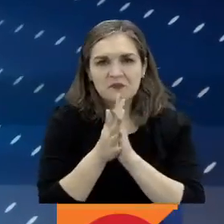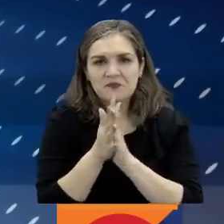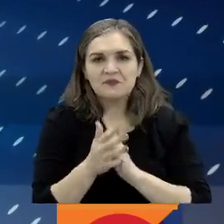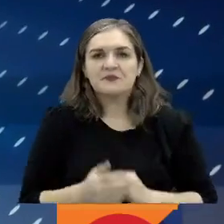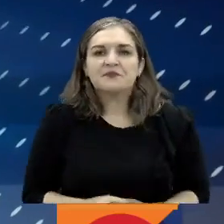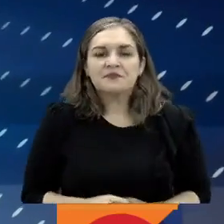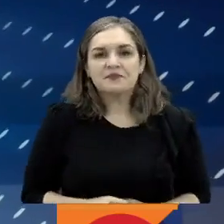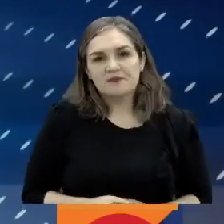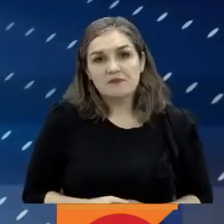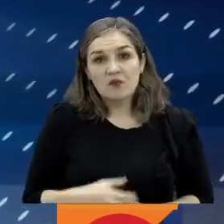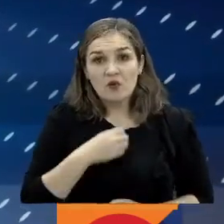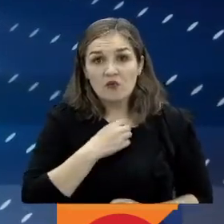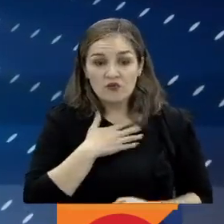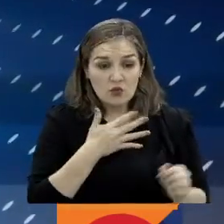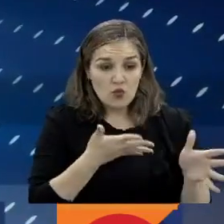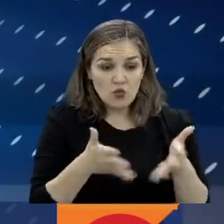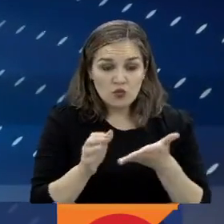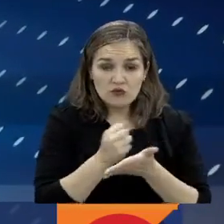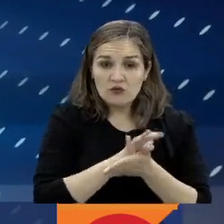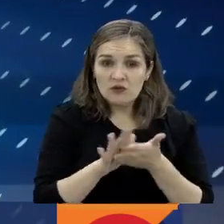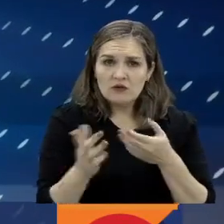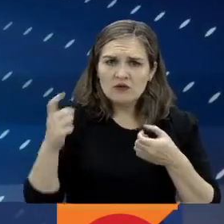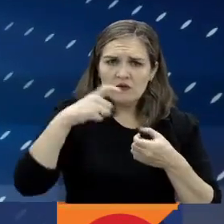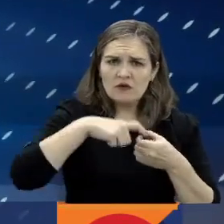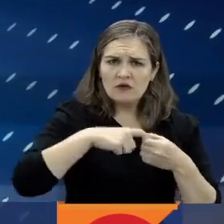En oportunidades de cursos gratis, vaya a la página